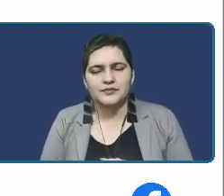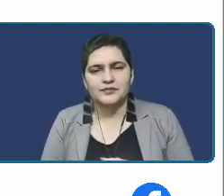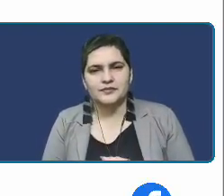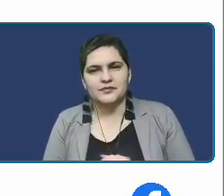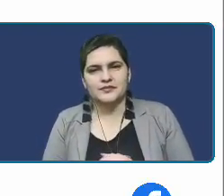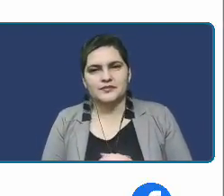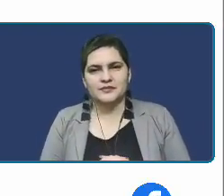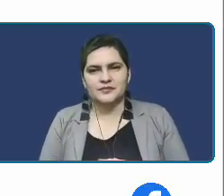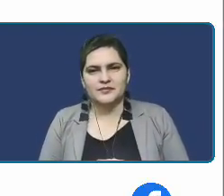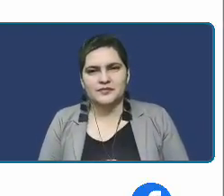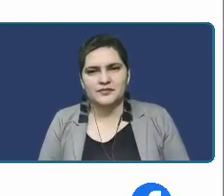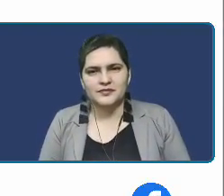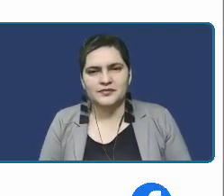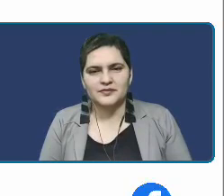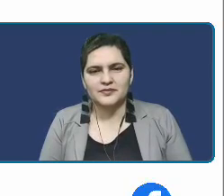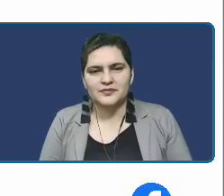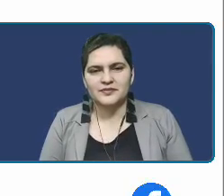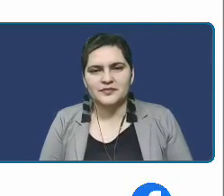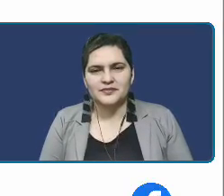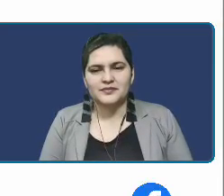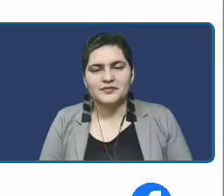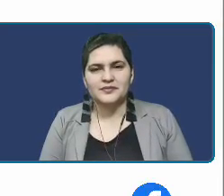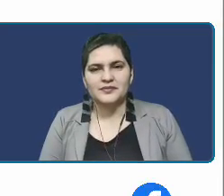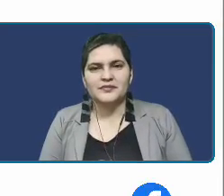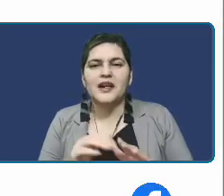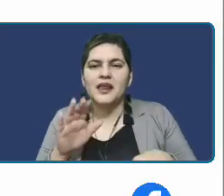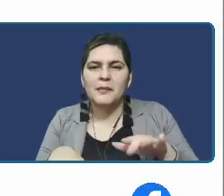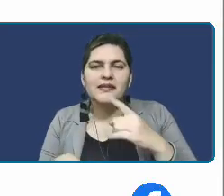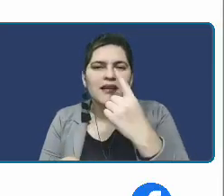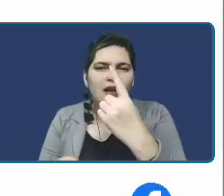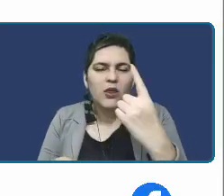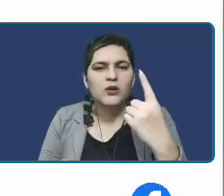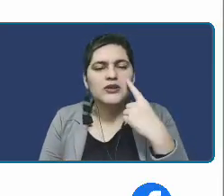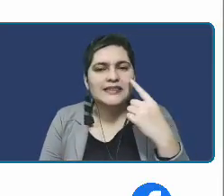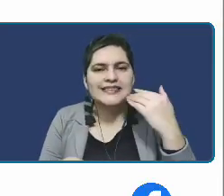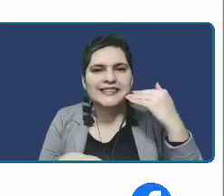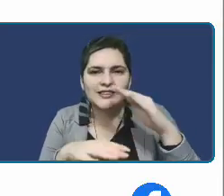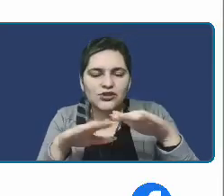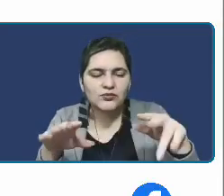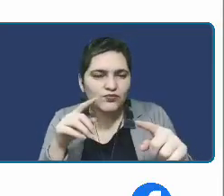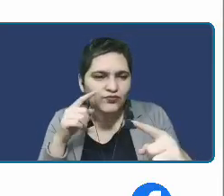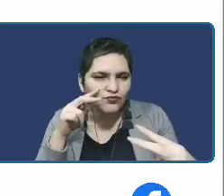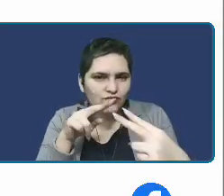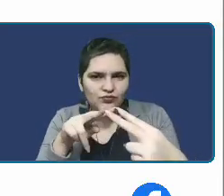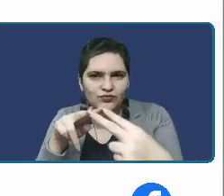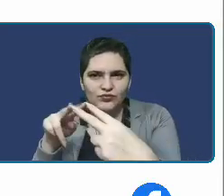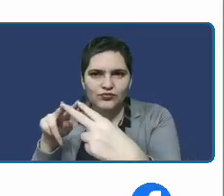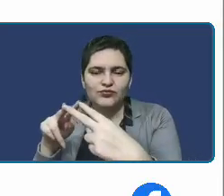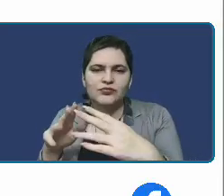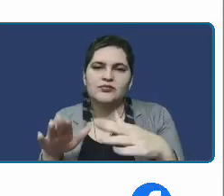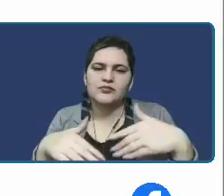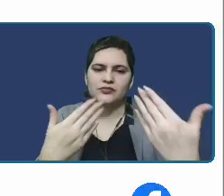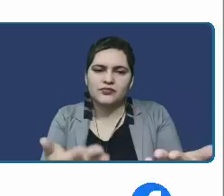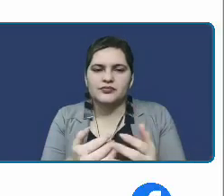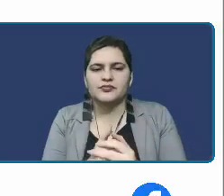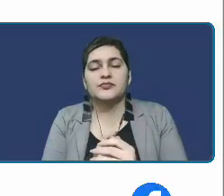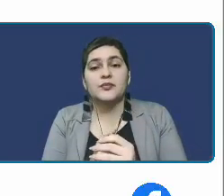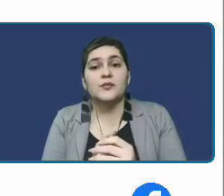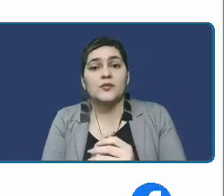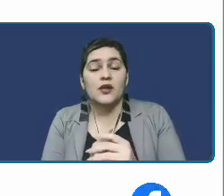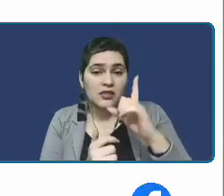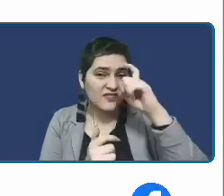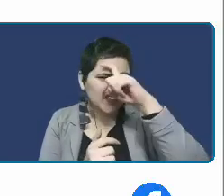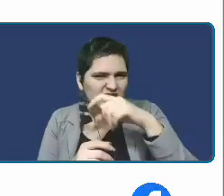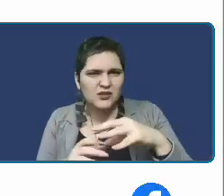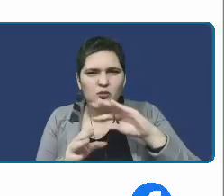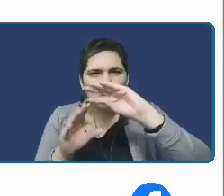frente o de los niños que uno esté guiando. Entonces, volviendo a la dificultad intestinal, ¿por qué nos puede pasar